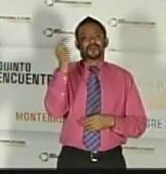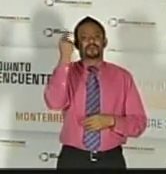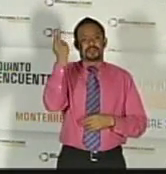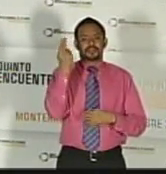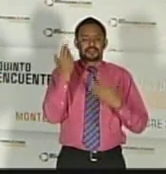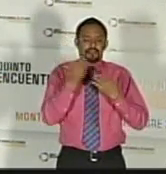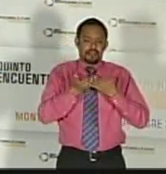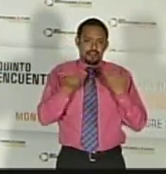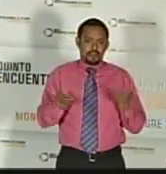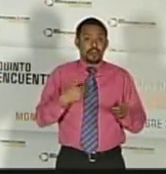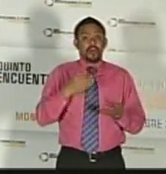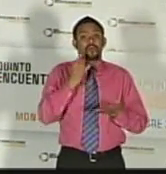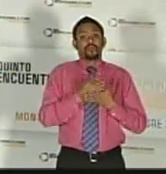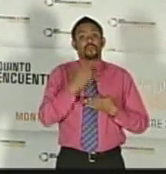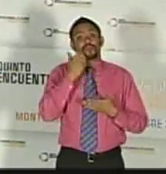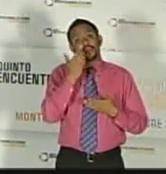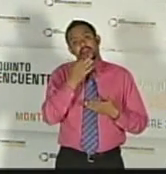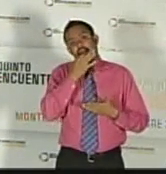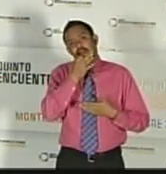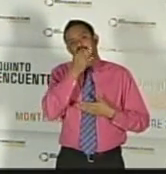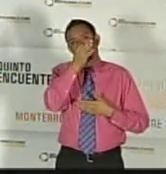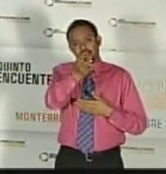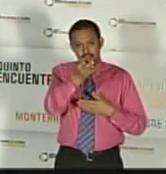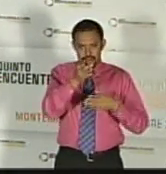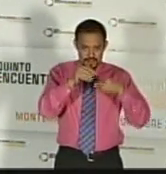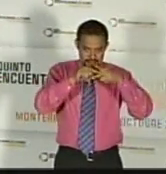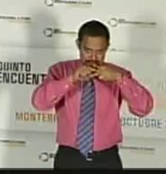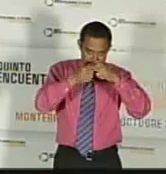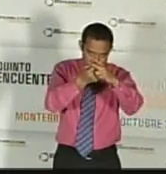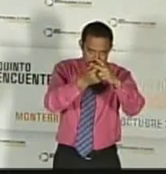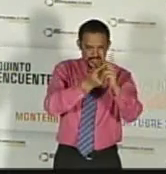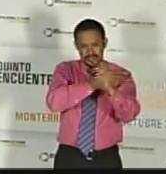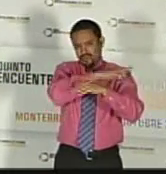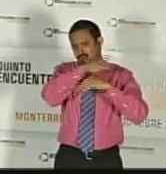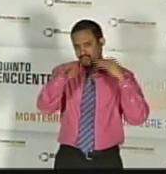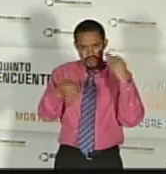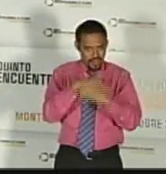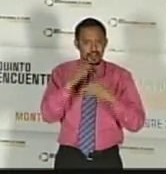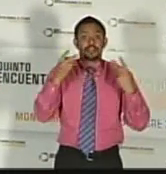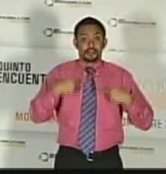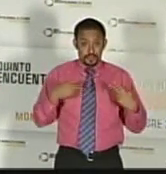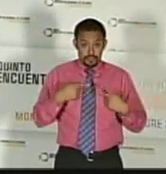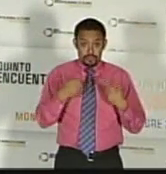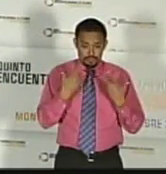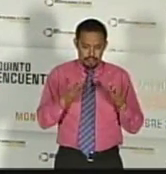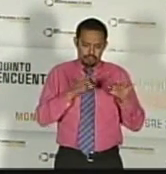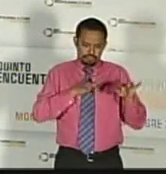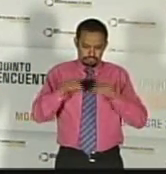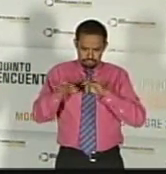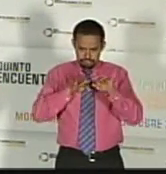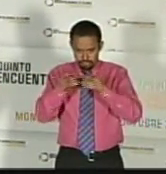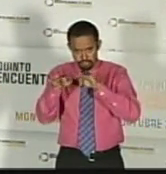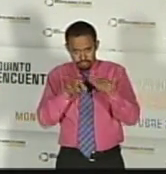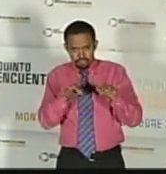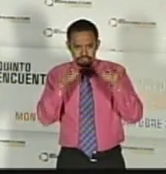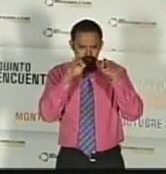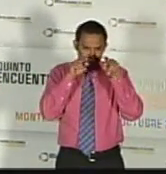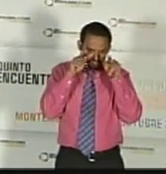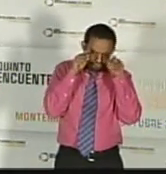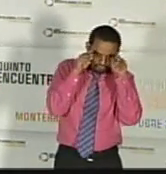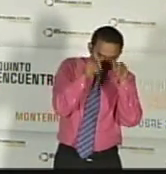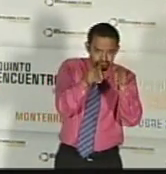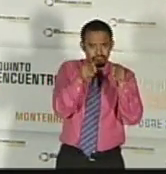actuales. Entonces, yo lo que quisiera es comenzar con todos los que están trabajando en la perspectiva